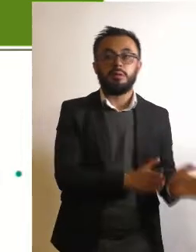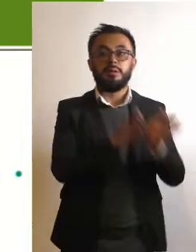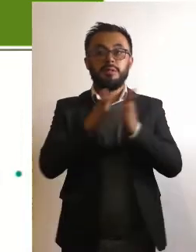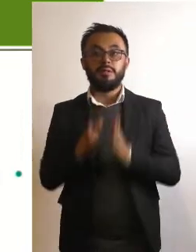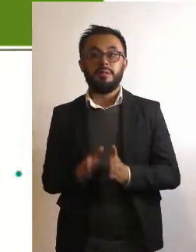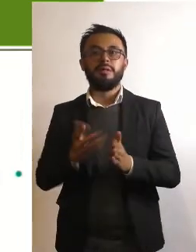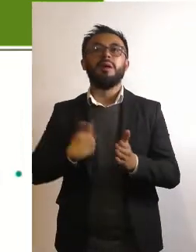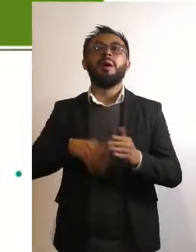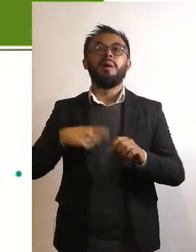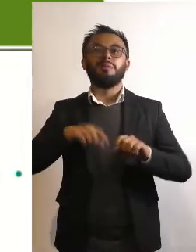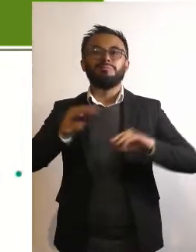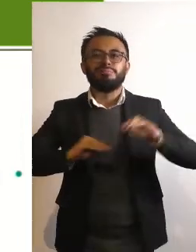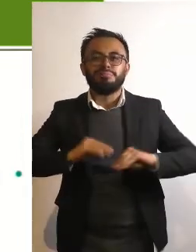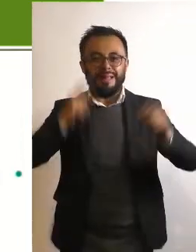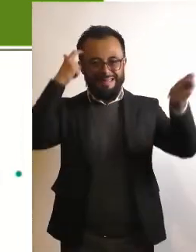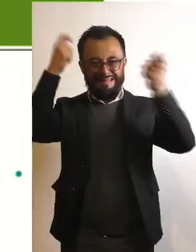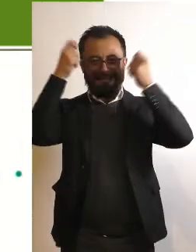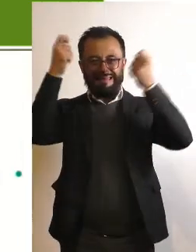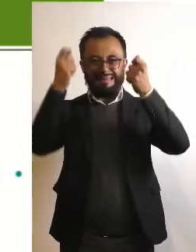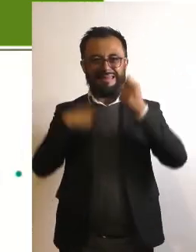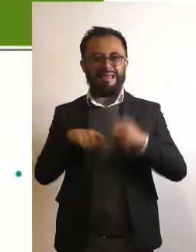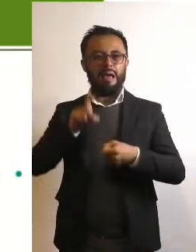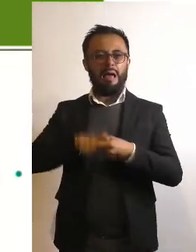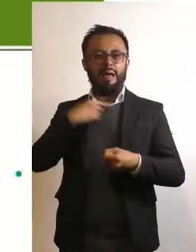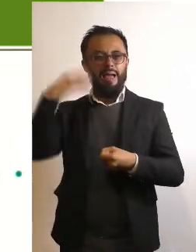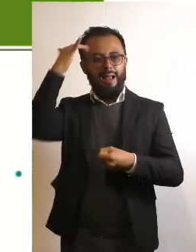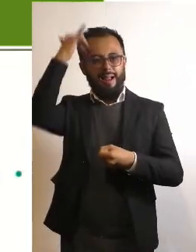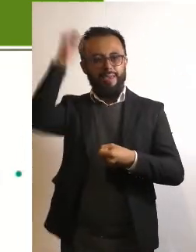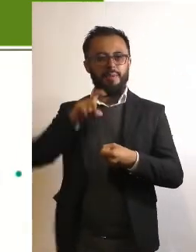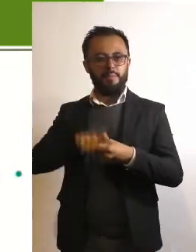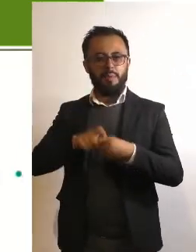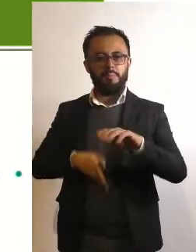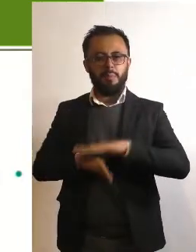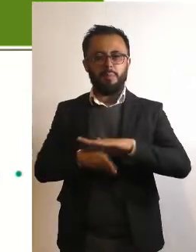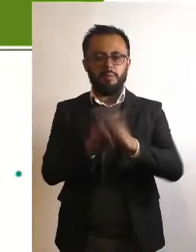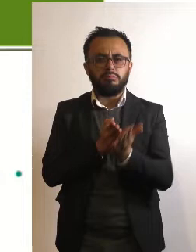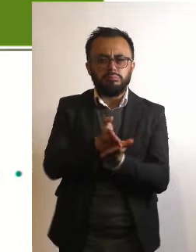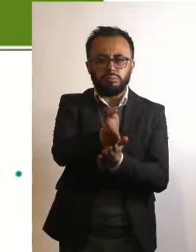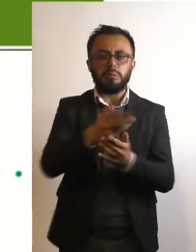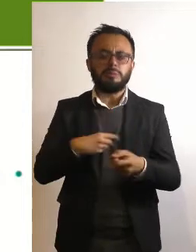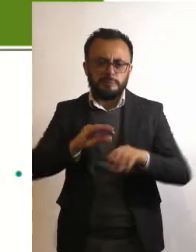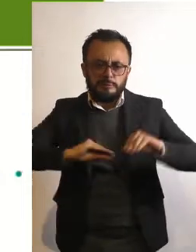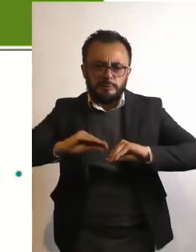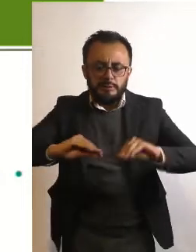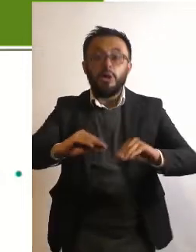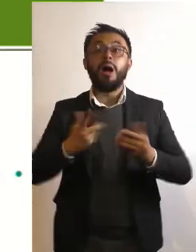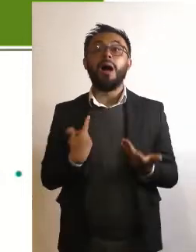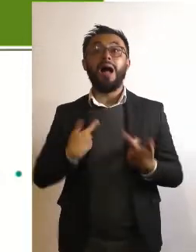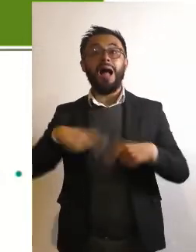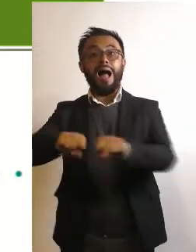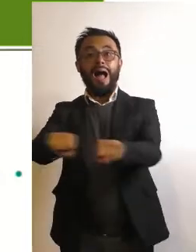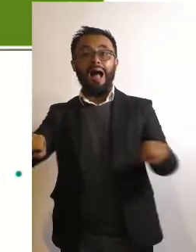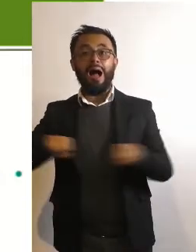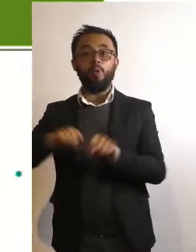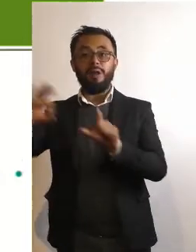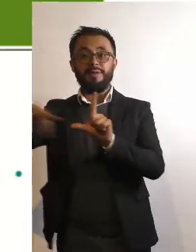que adaptamos todas las aulas virtuales a una estrategia